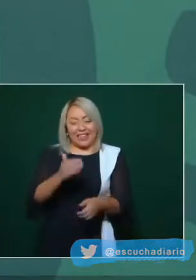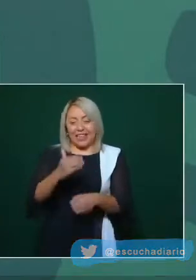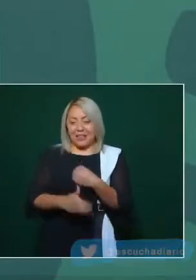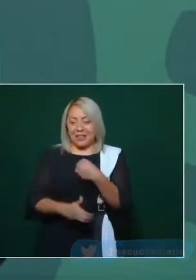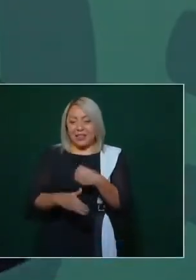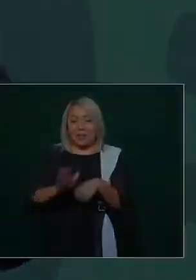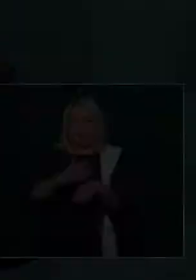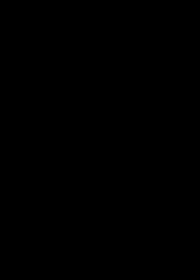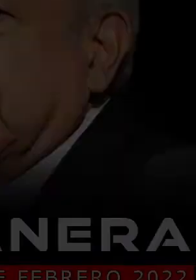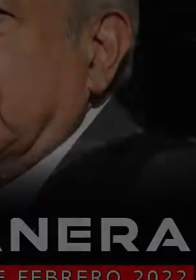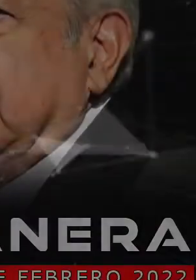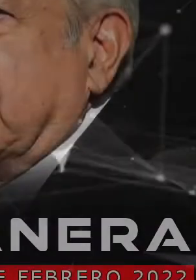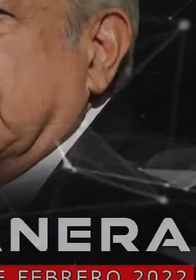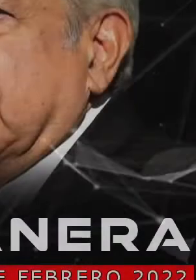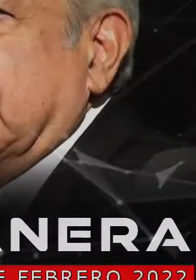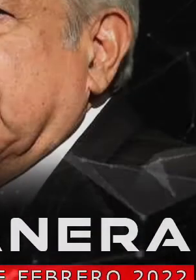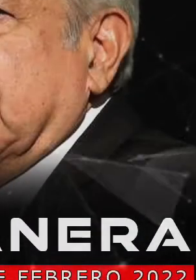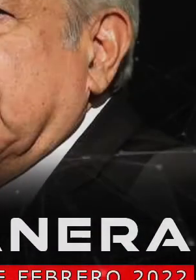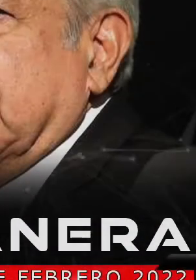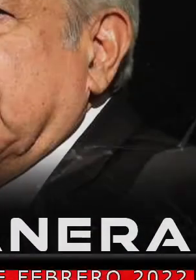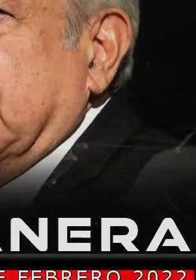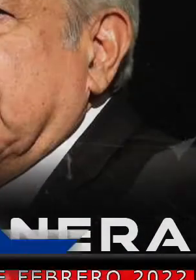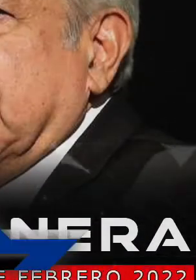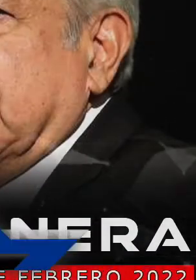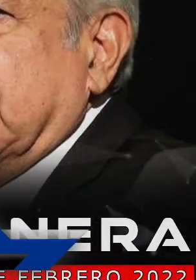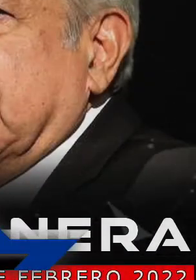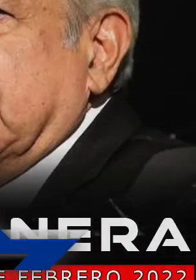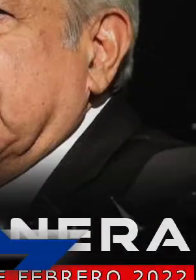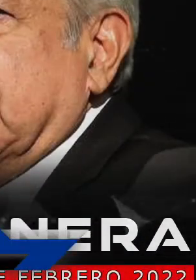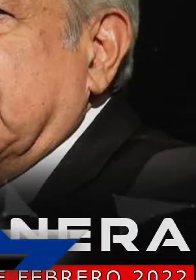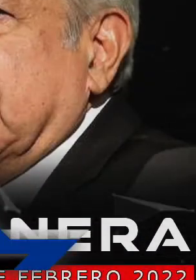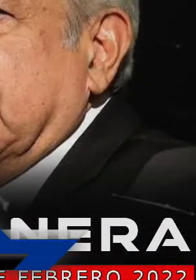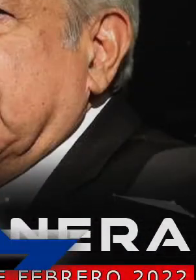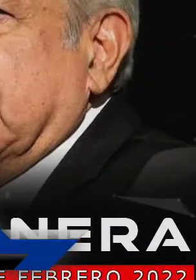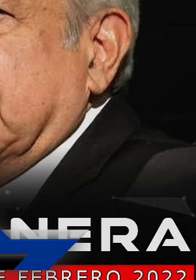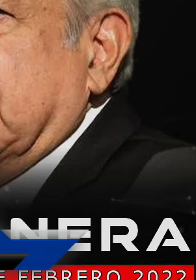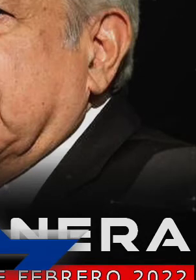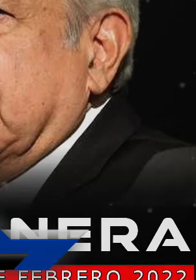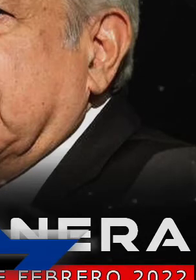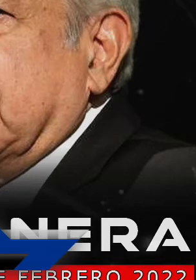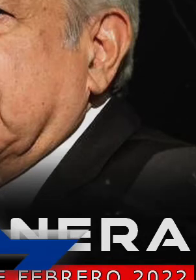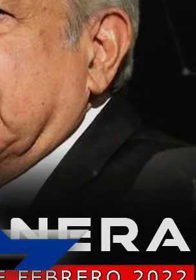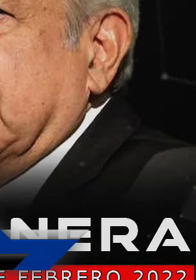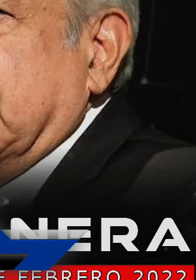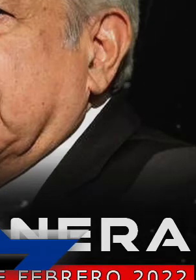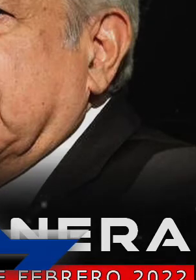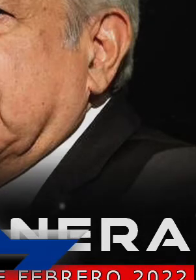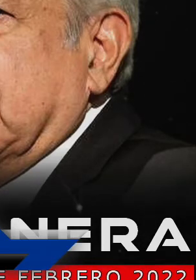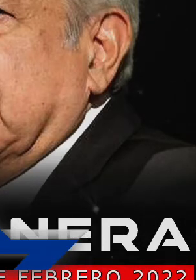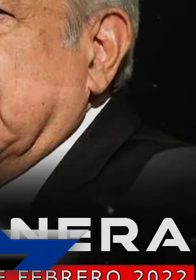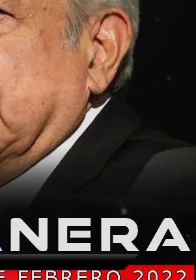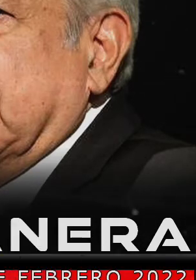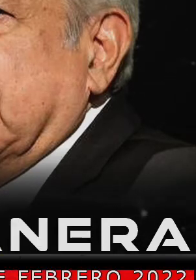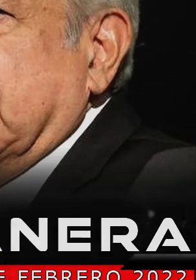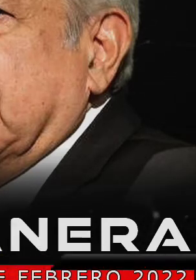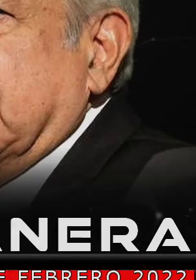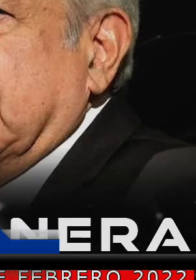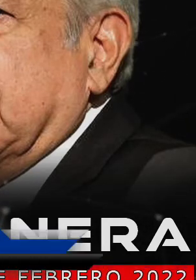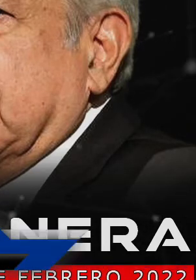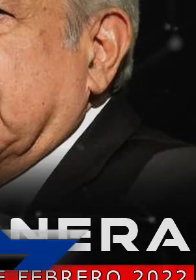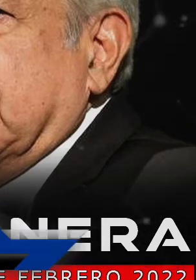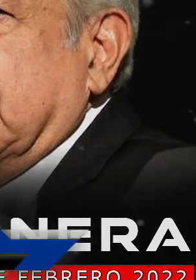Ya nos pasamos. Ya estás informado. No olvides darle like a este video, comparte y suscríbete a Escucha Diario.